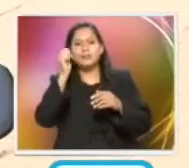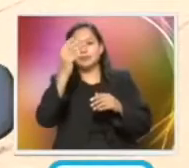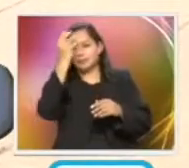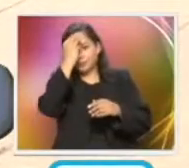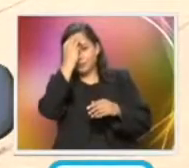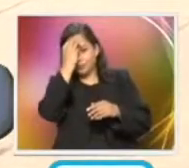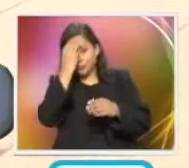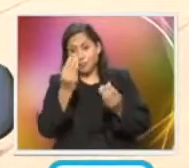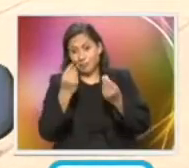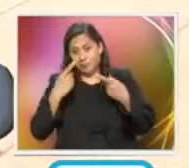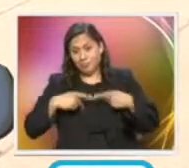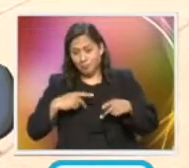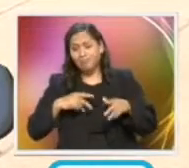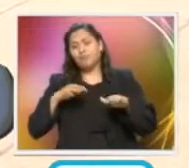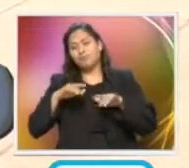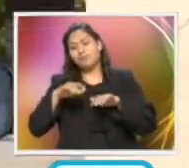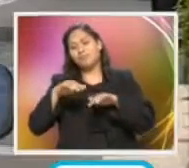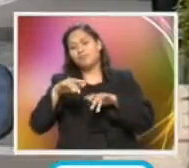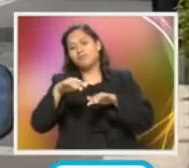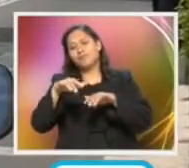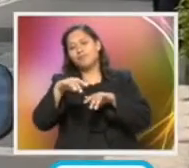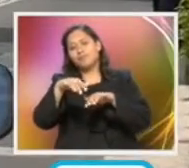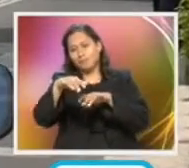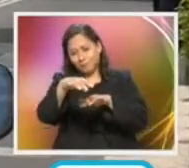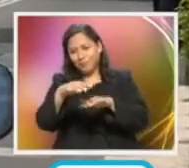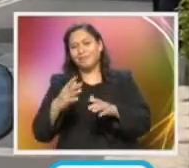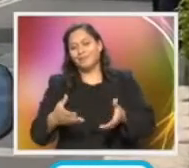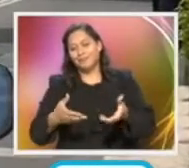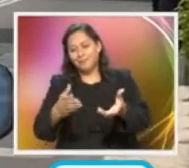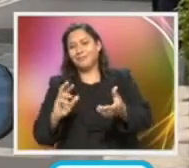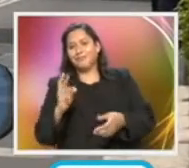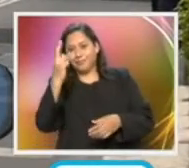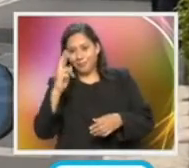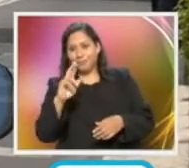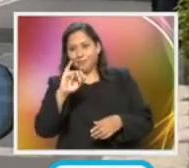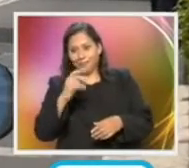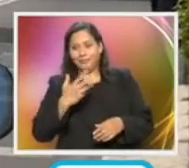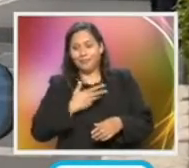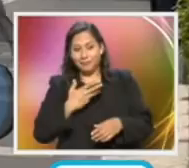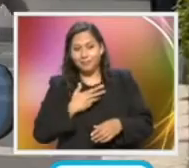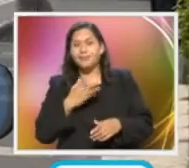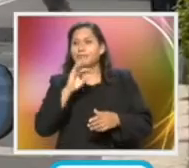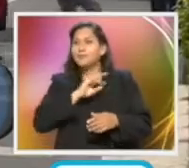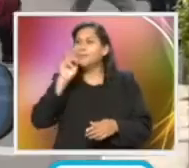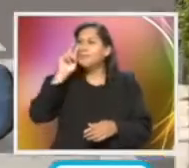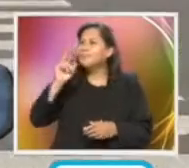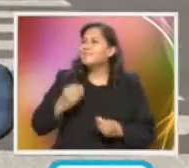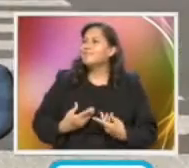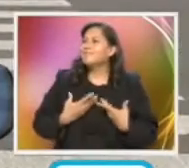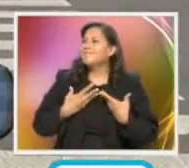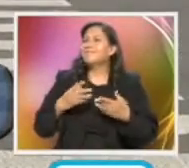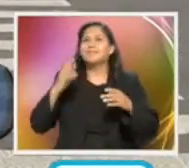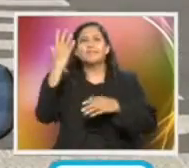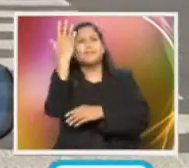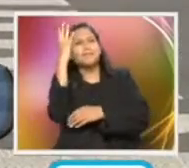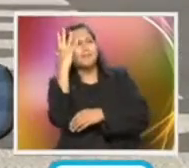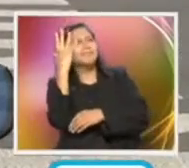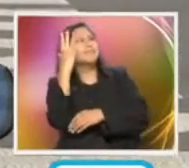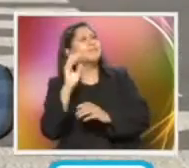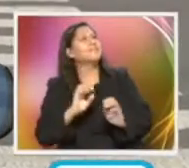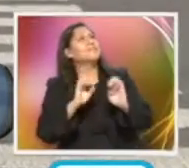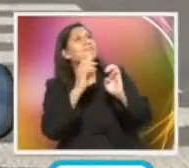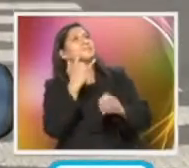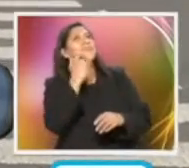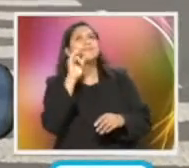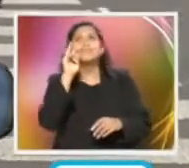Chapultepec, la mayoría de los capitalinos hemos transitado la avenida Paseo de la Reforma, en la que se puede disfrutar de sus árboles, sus